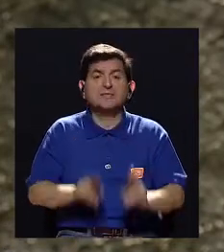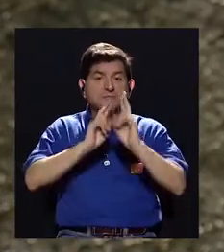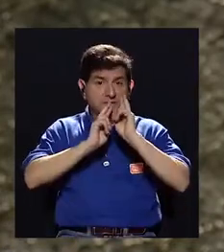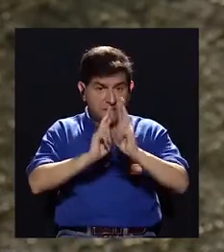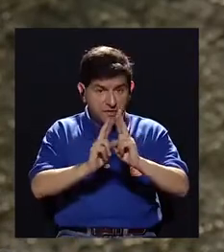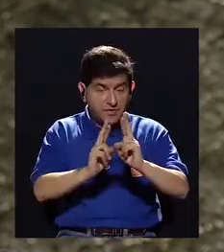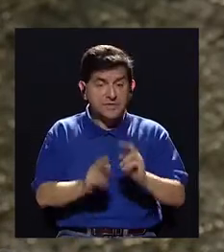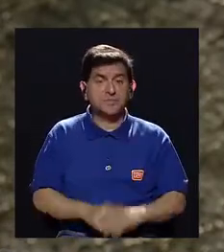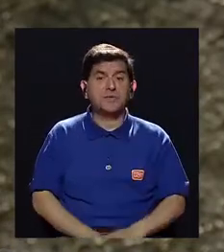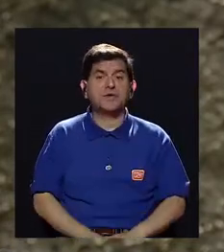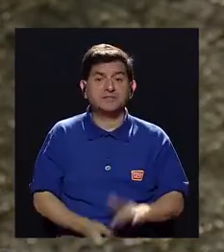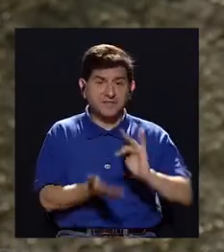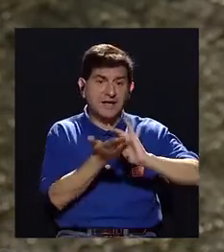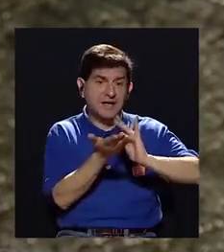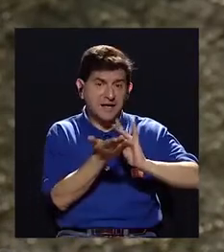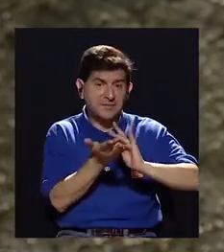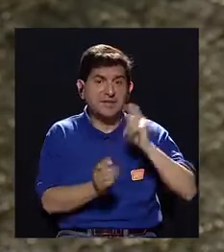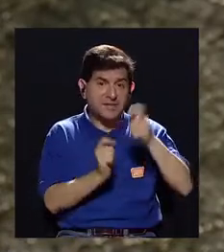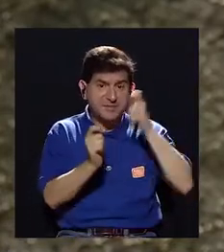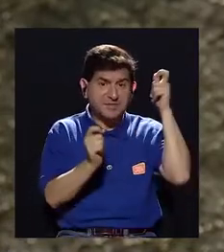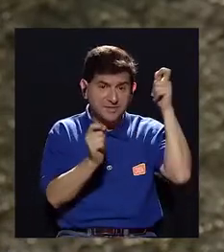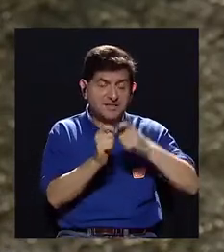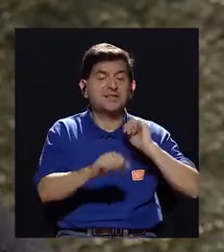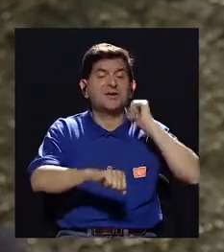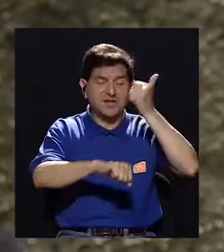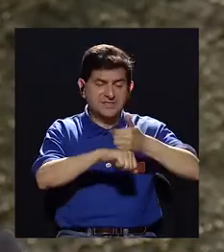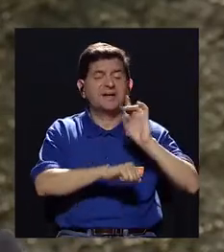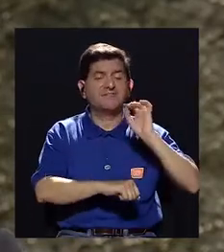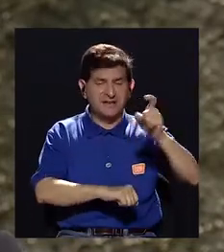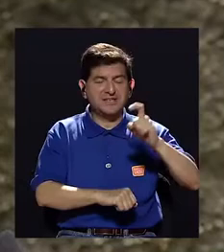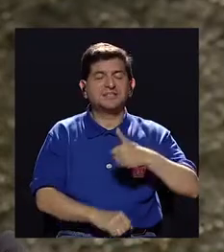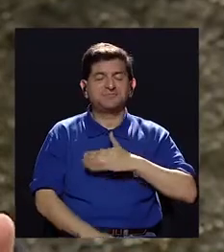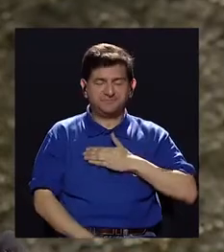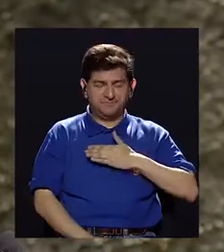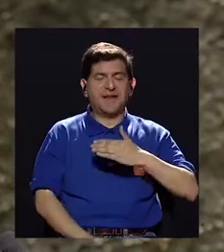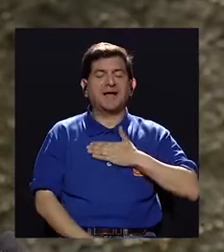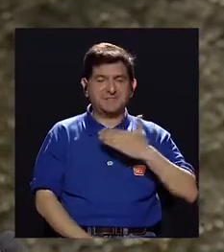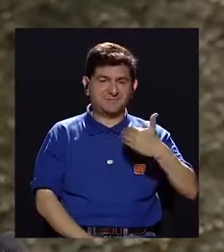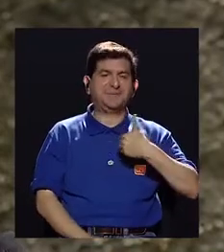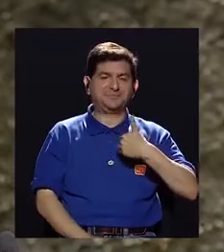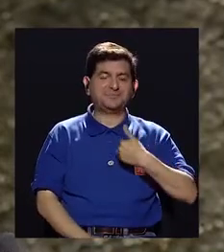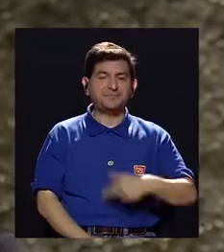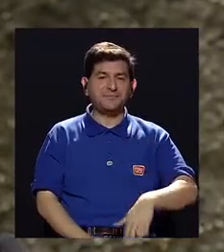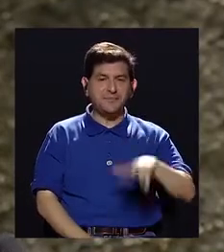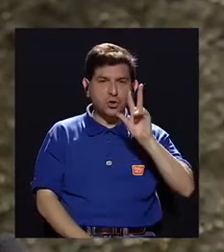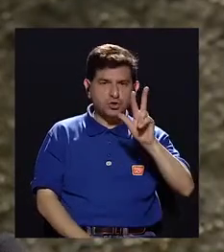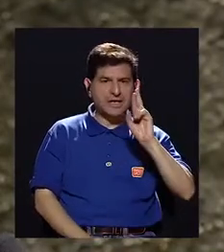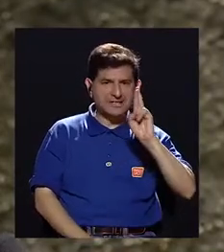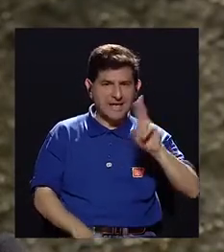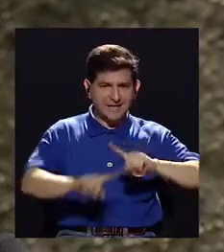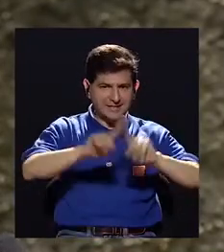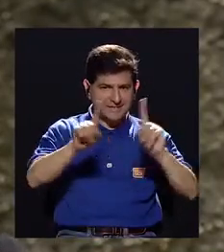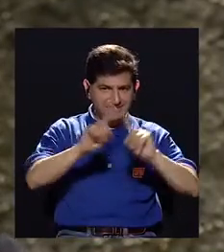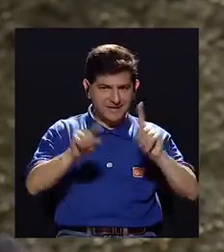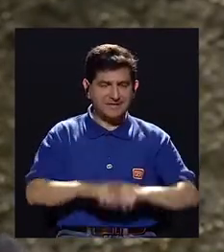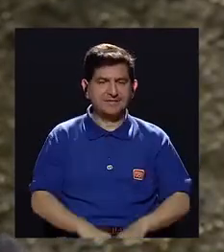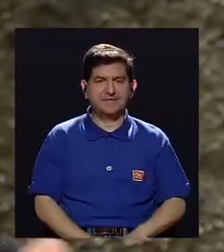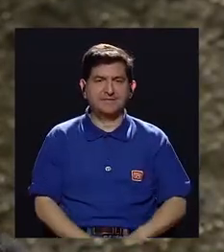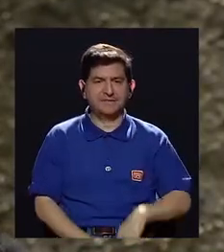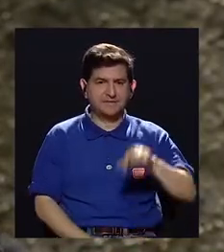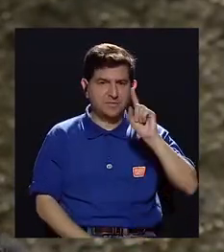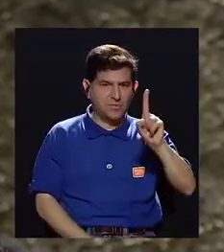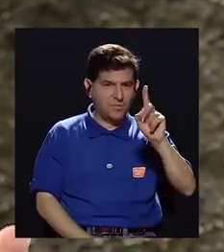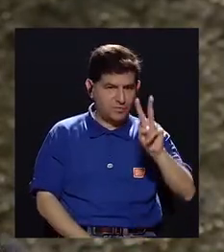tener respuesta a ese medicamento en particular establece el diagnóstico de asma. Entonces, tiene que tener esas tres R's. Y